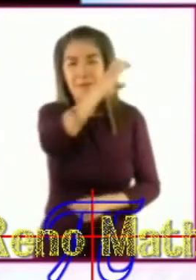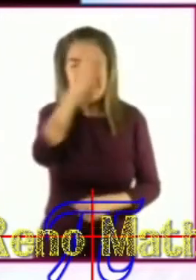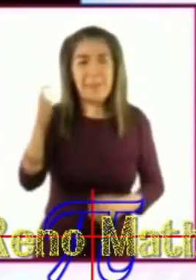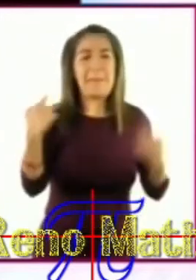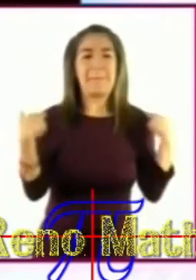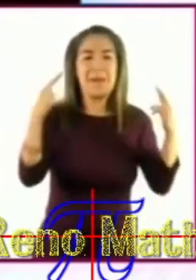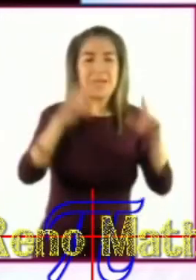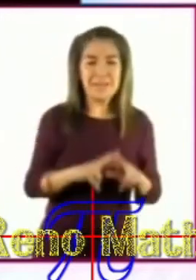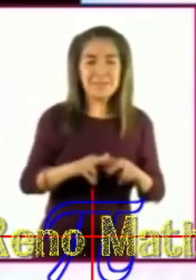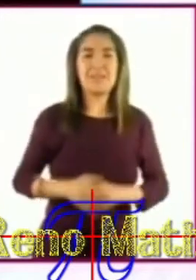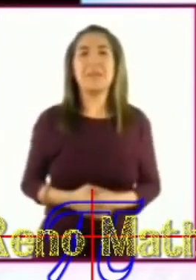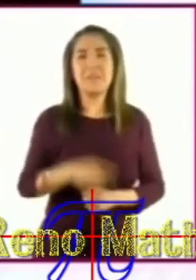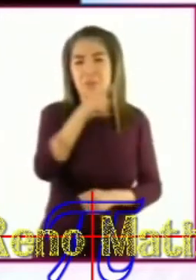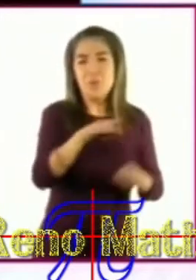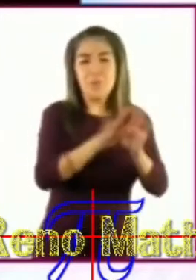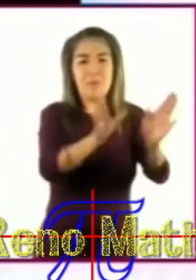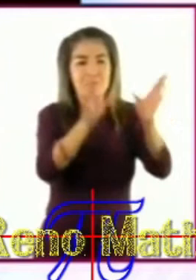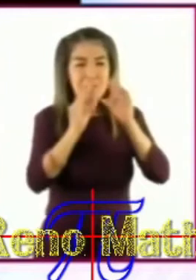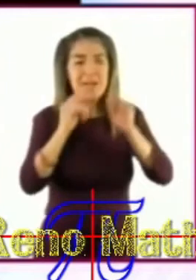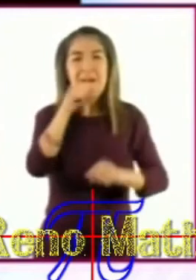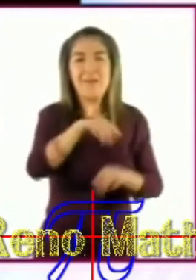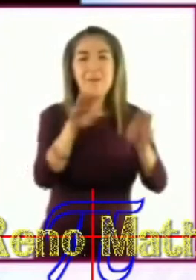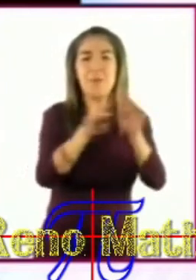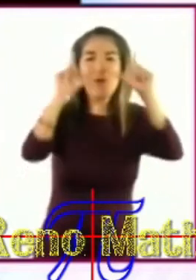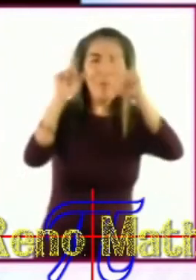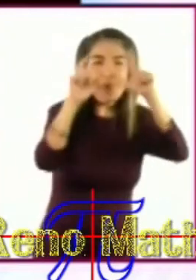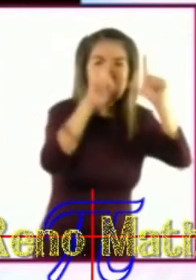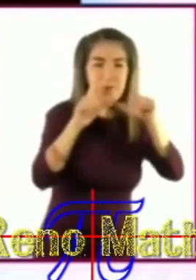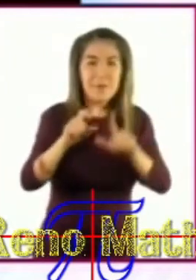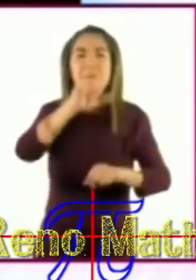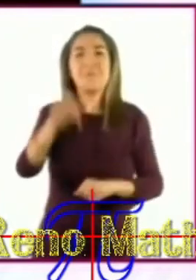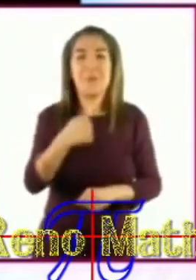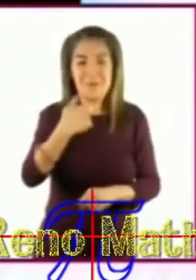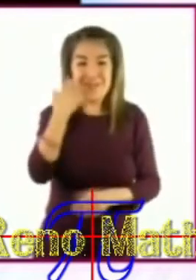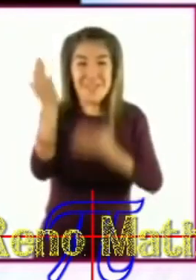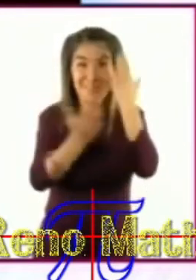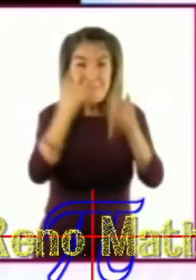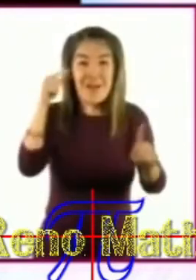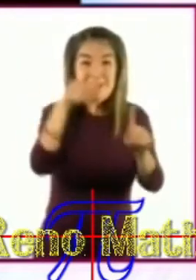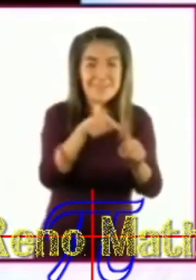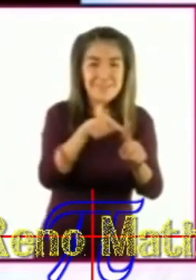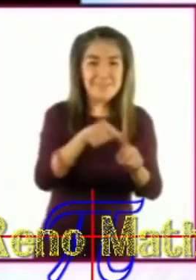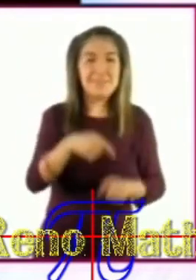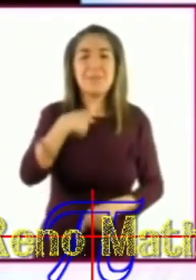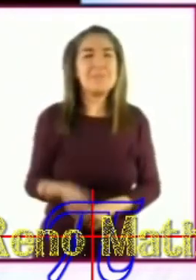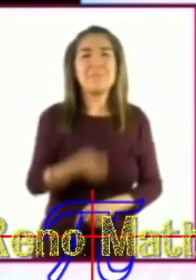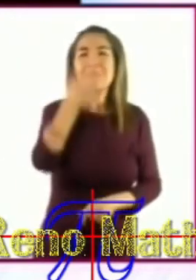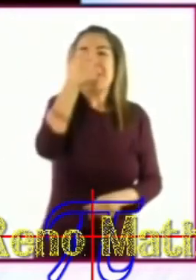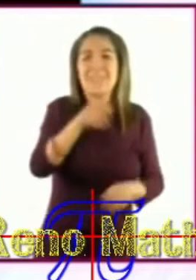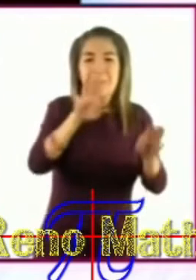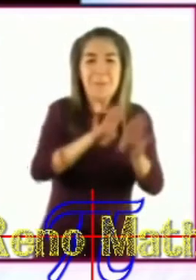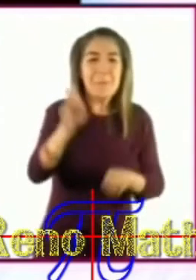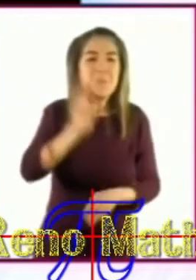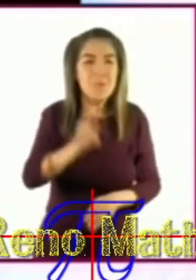cambió ahí como la concepción que yo tenía de la foto al principio, y cuando me quería dedicar a ella, cuando, ¿no?, mis primeros pininos,